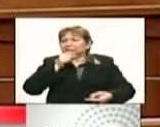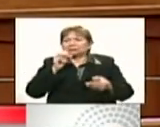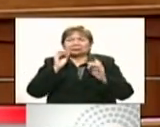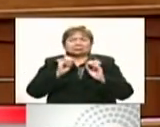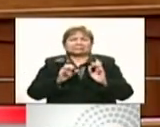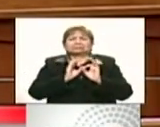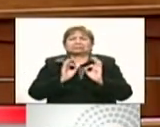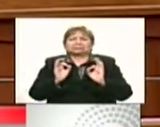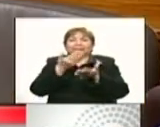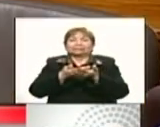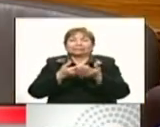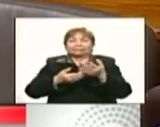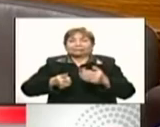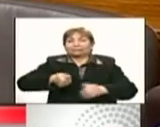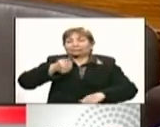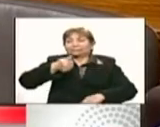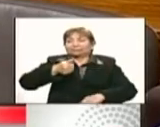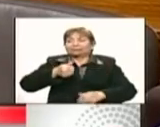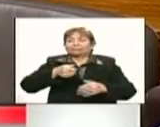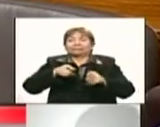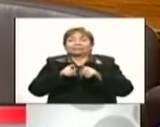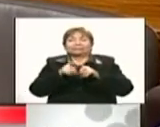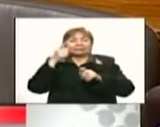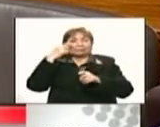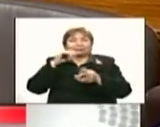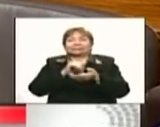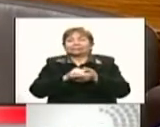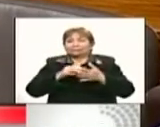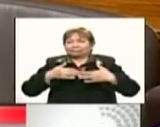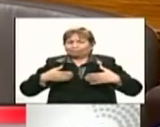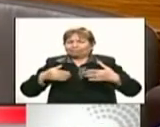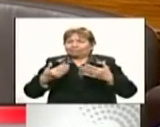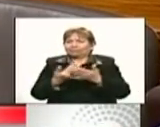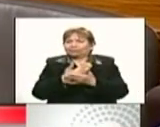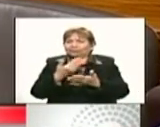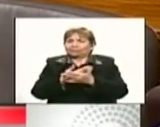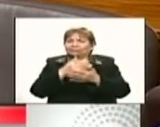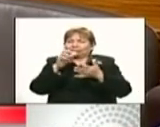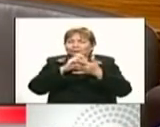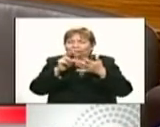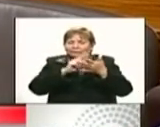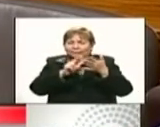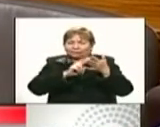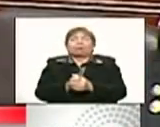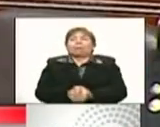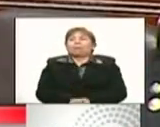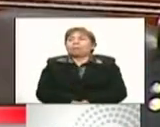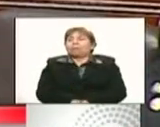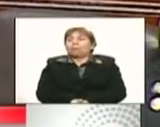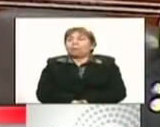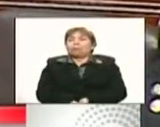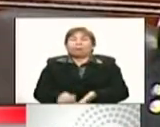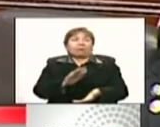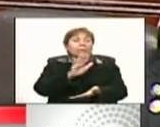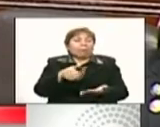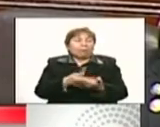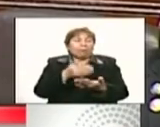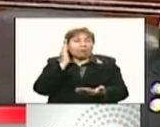Ese es el supuesto. Supongamos, ese es el supuesto que sobre el cual estamos trabajaríamos en este momento ante la